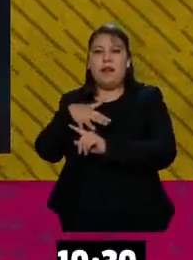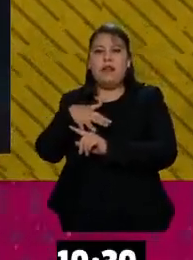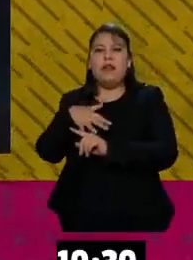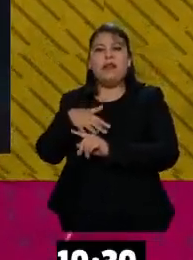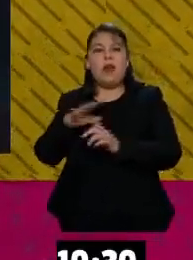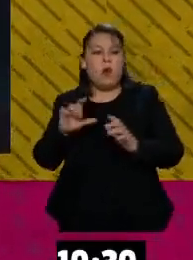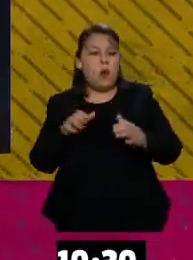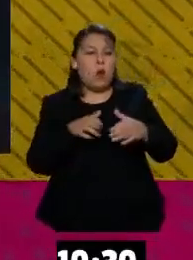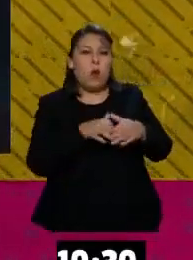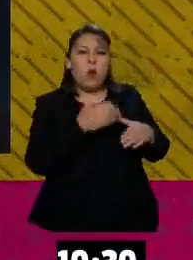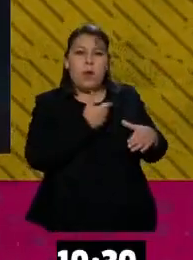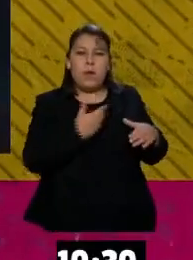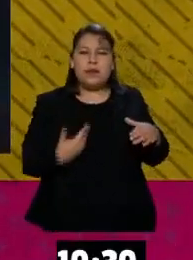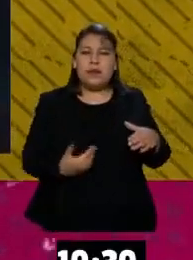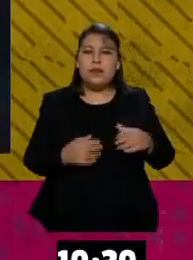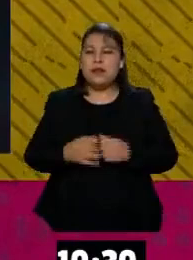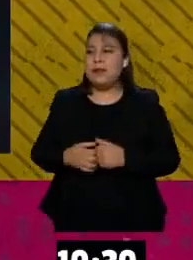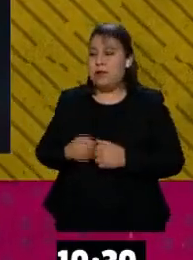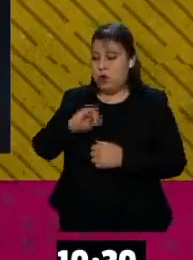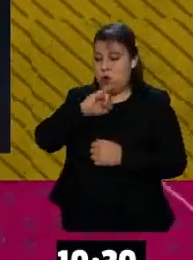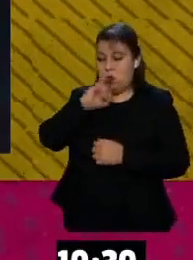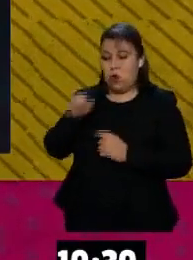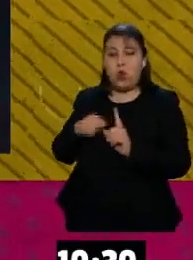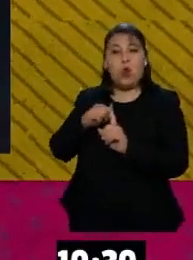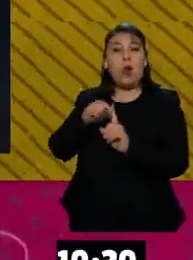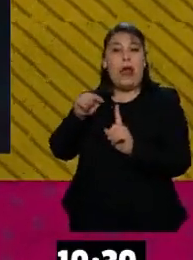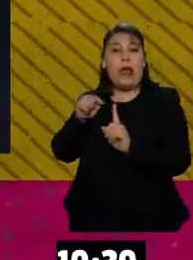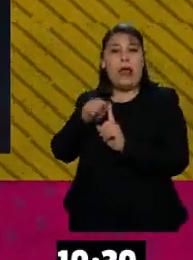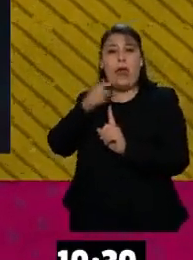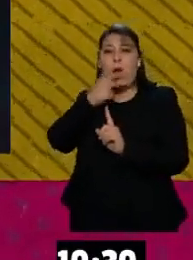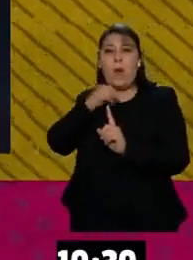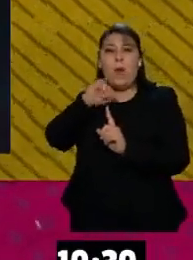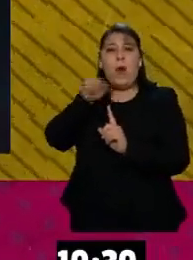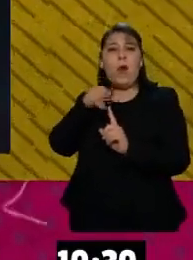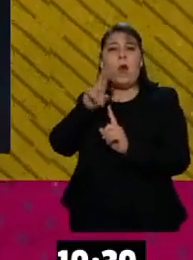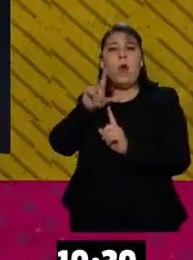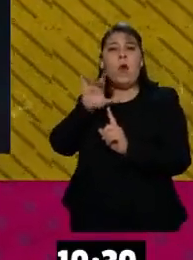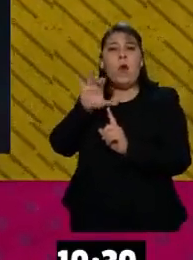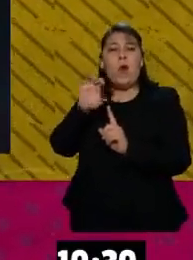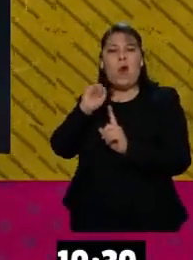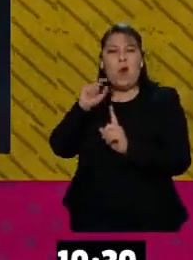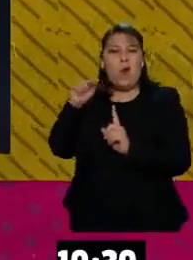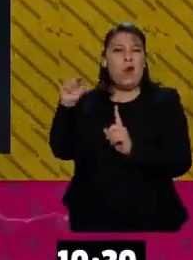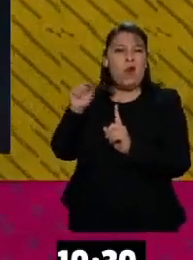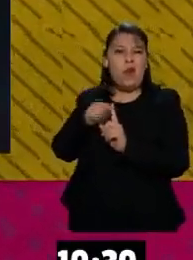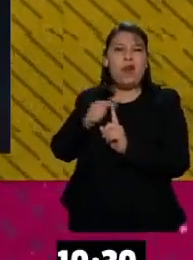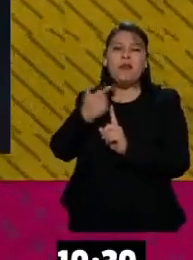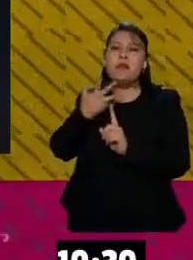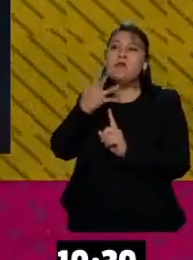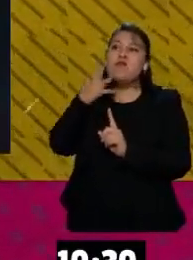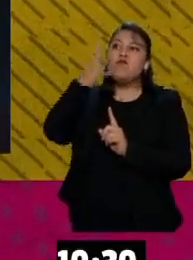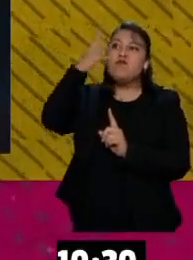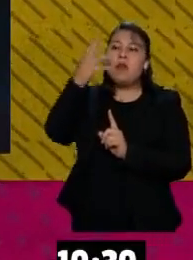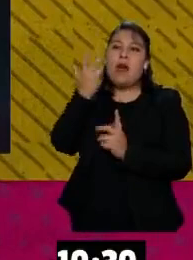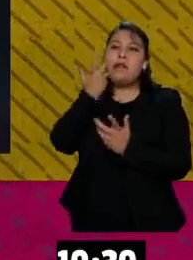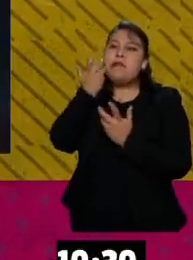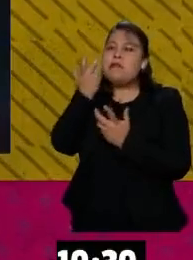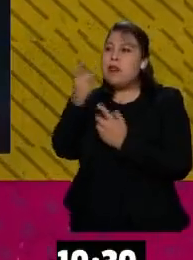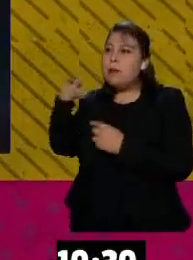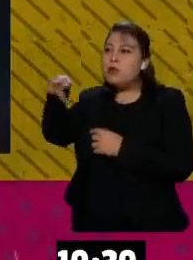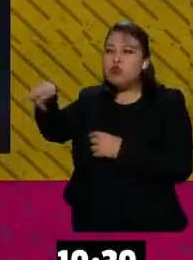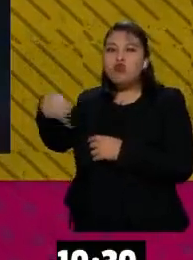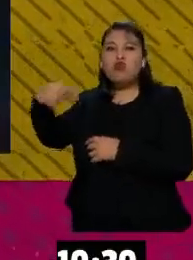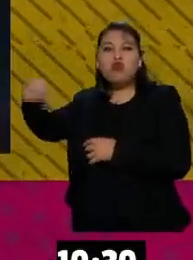Por eso comenzaron a pelear. Julio Scherer, si en un momento aspiró a ser el fiscal general de la República. Por eso